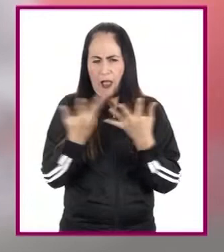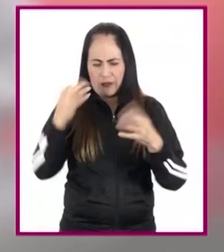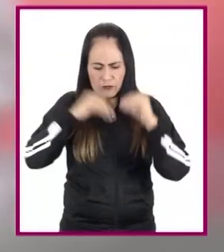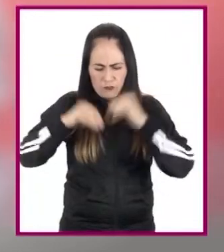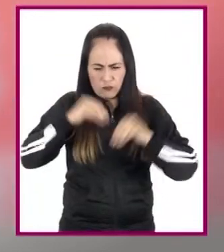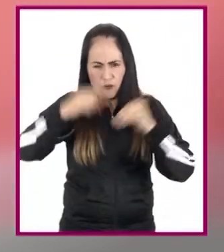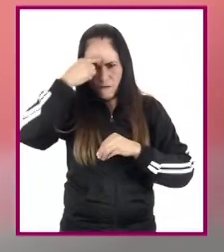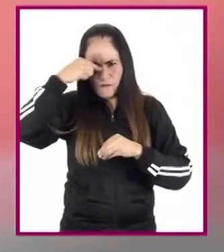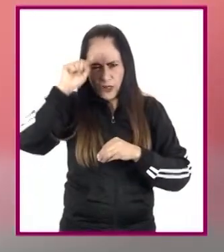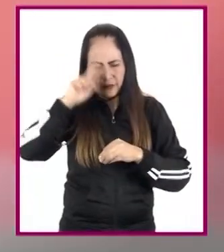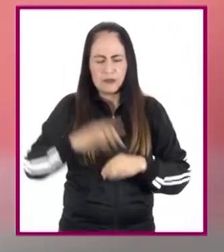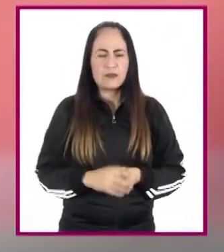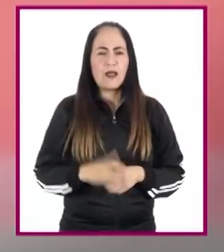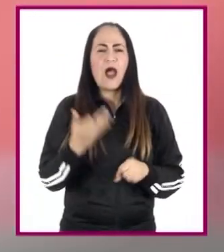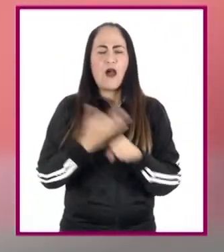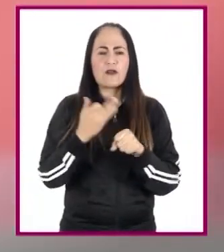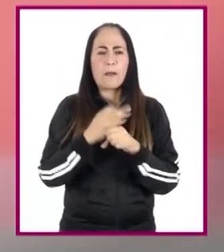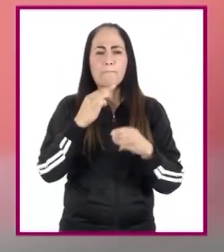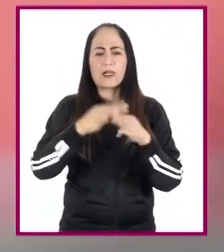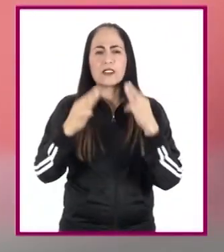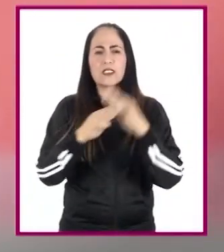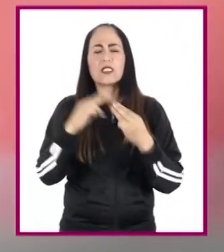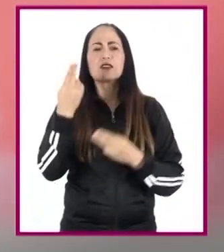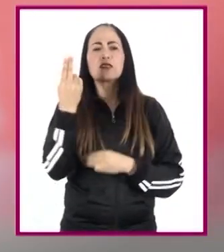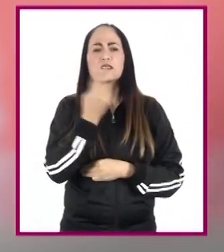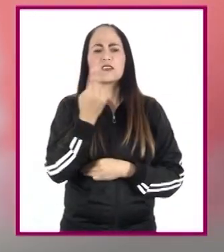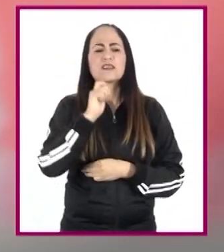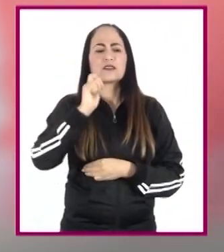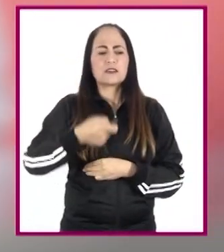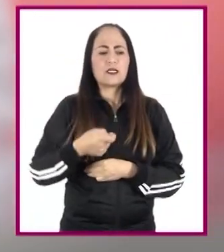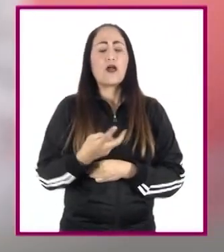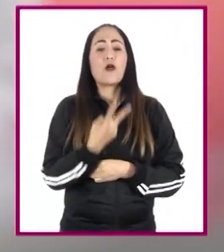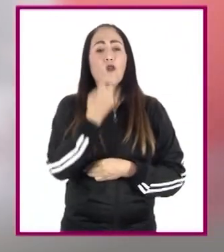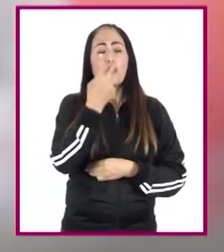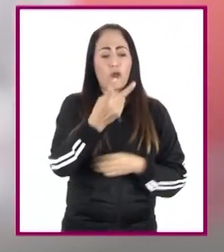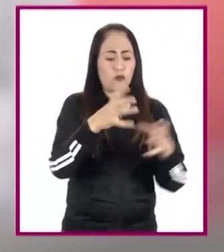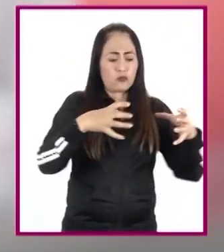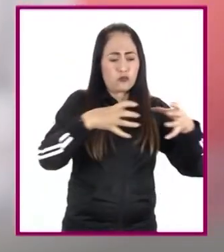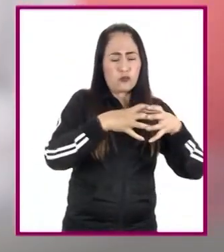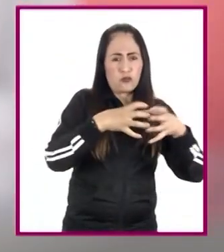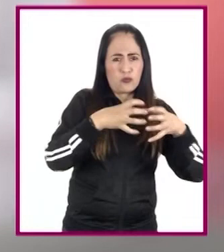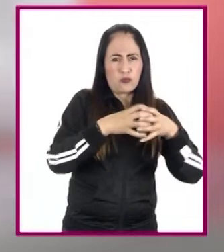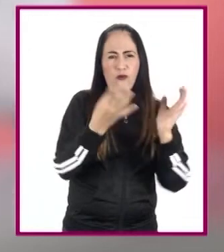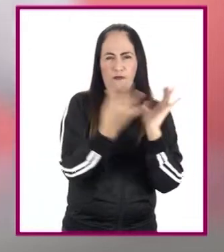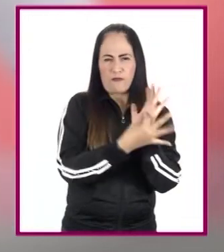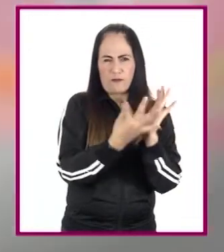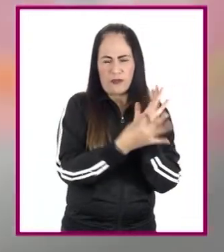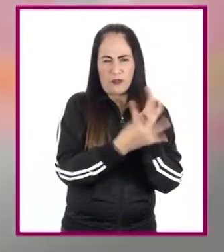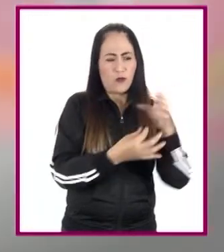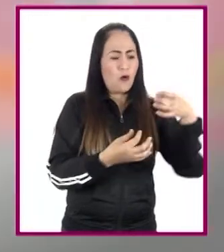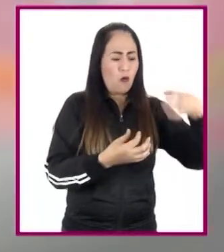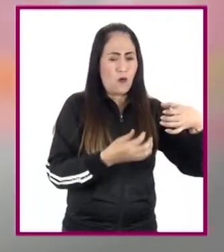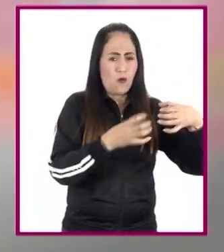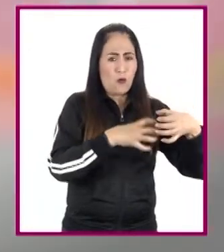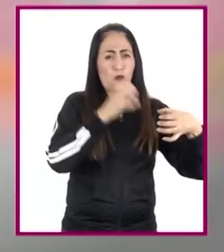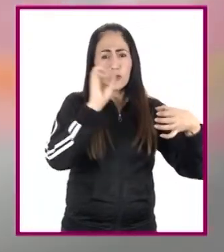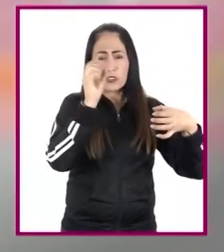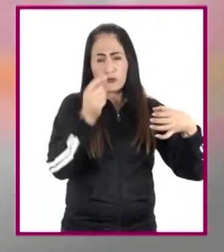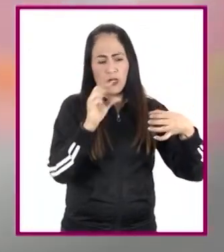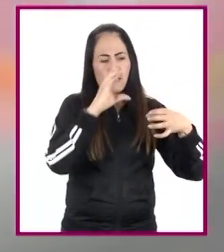¿Qué necesitamos? 2 latas de metal, una más pequeña para introducirla en la